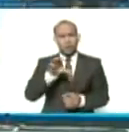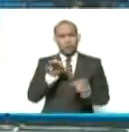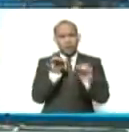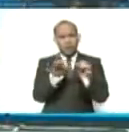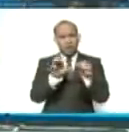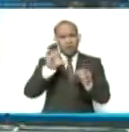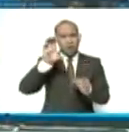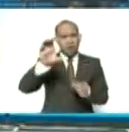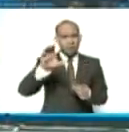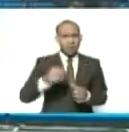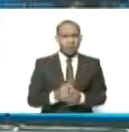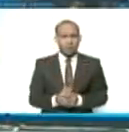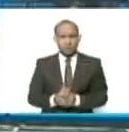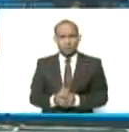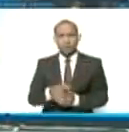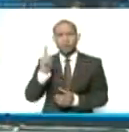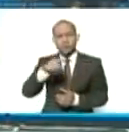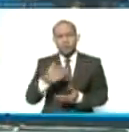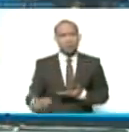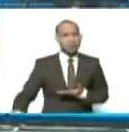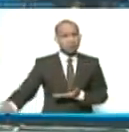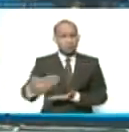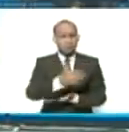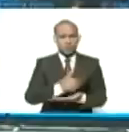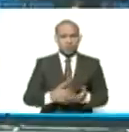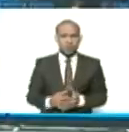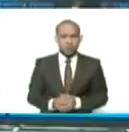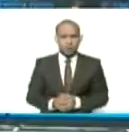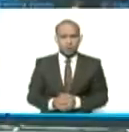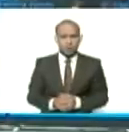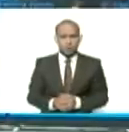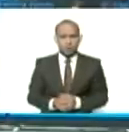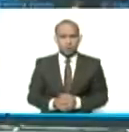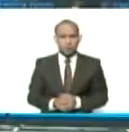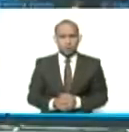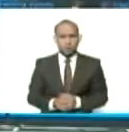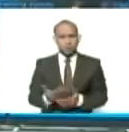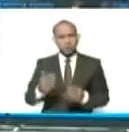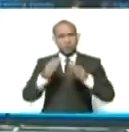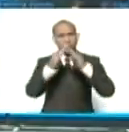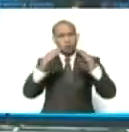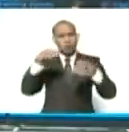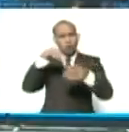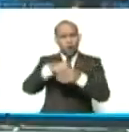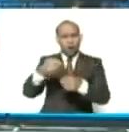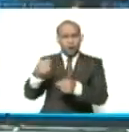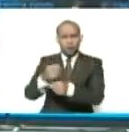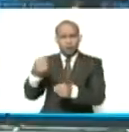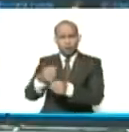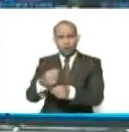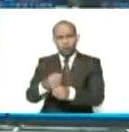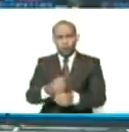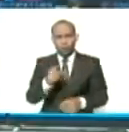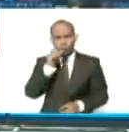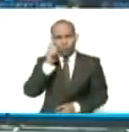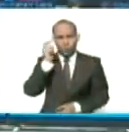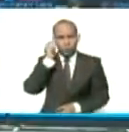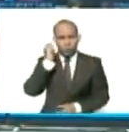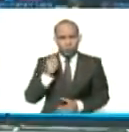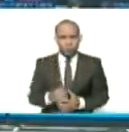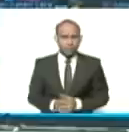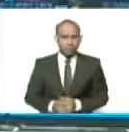patria también, que va como ingreso indirecto al hogar del trabajador y la trabajadora.